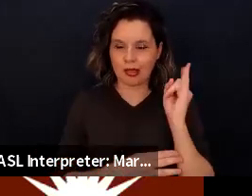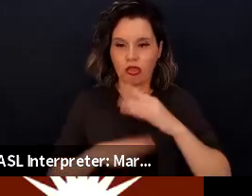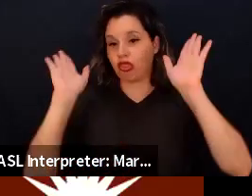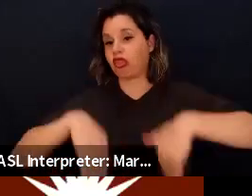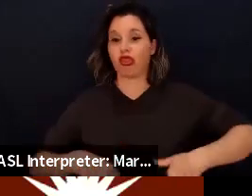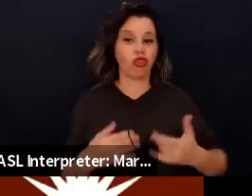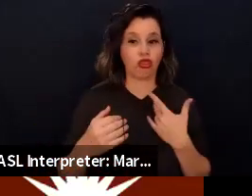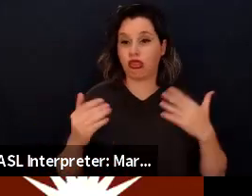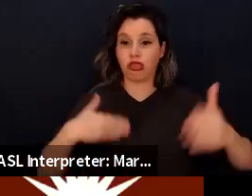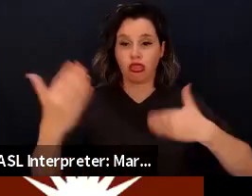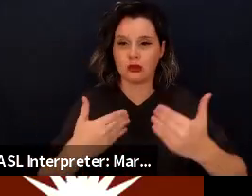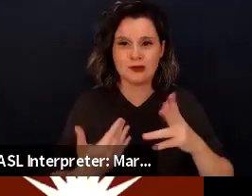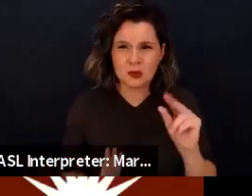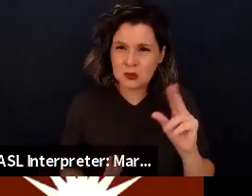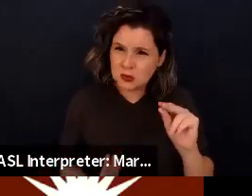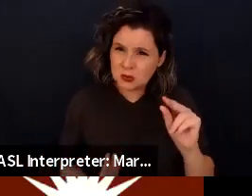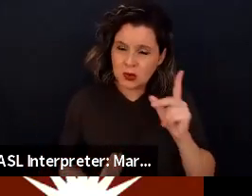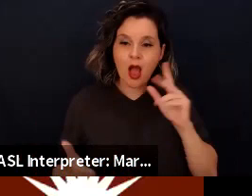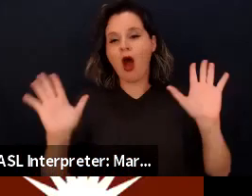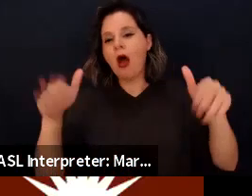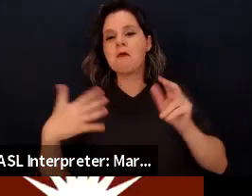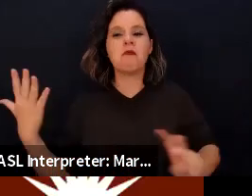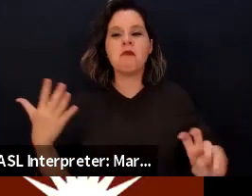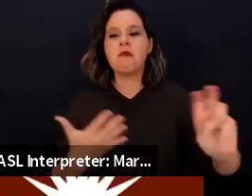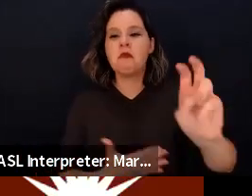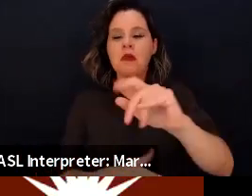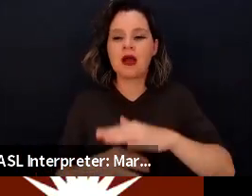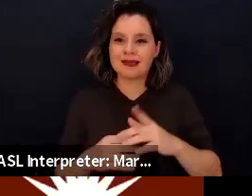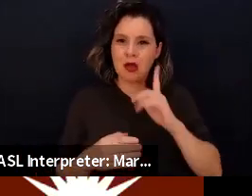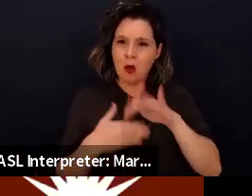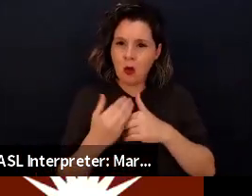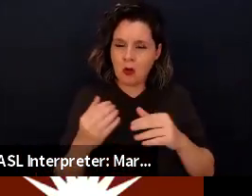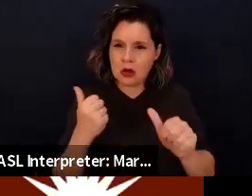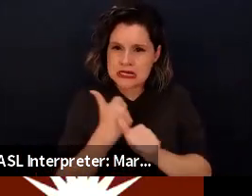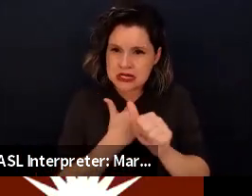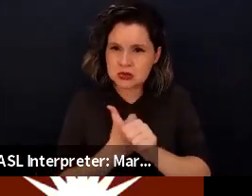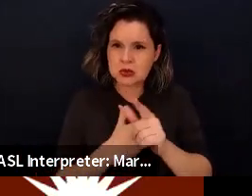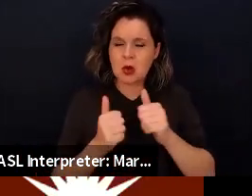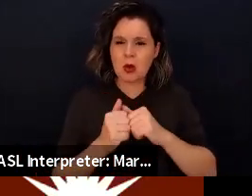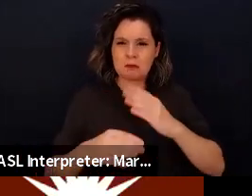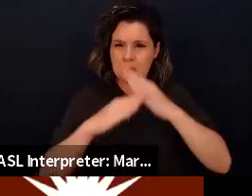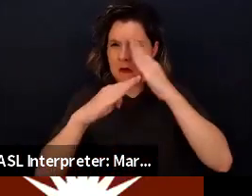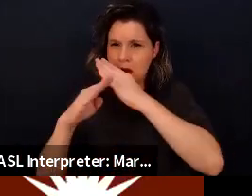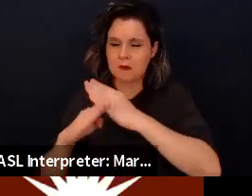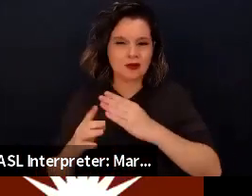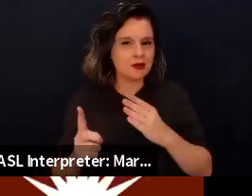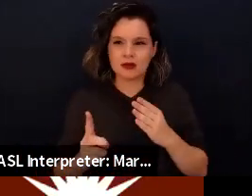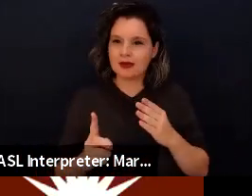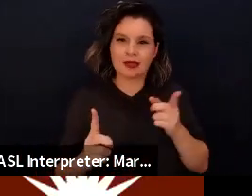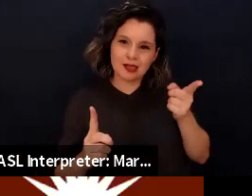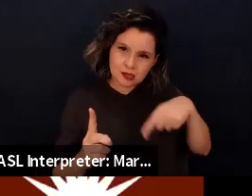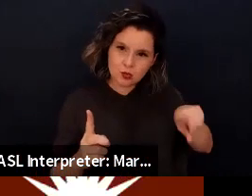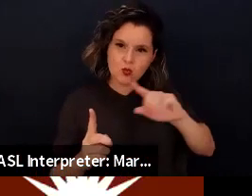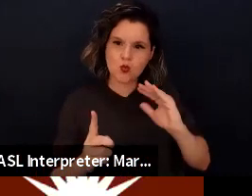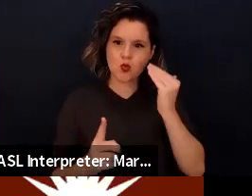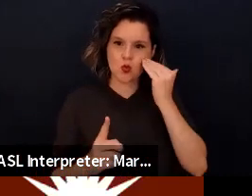travesía o aventurarse tomando en cuenta los peligros y los obstáculos, pero ellos mismos saben